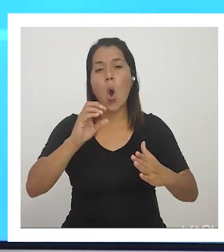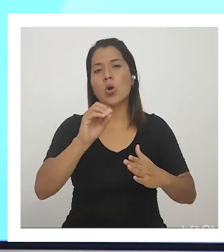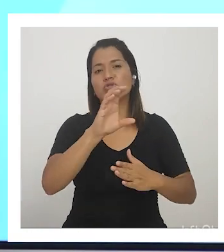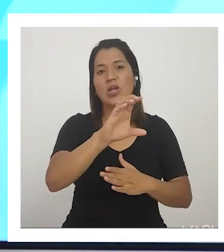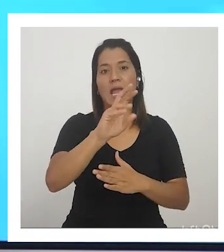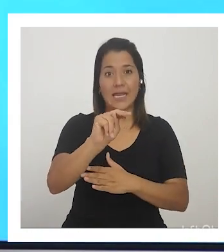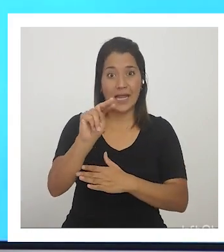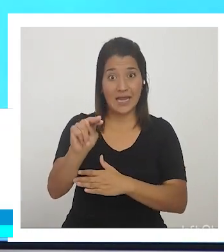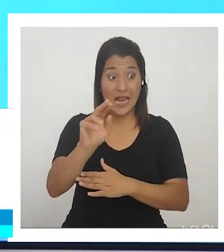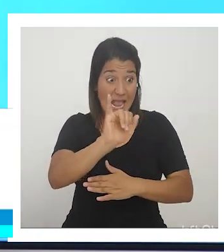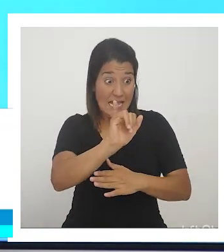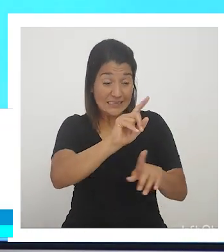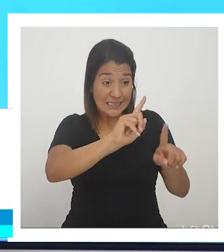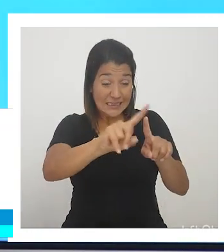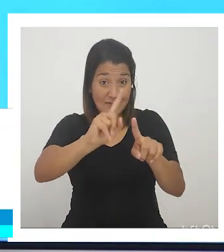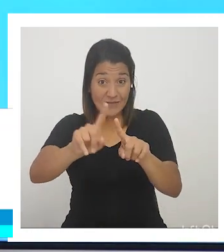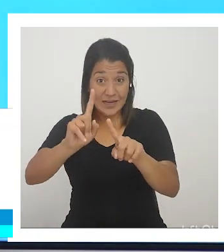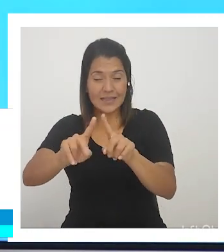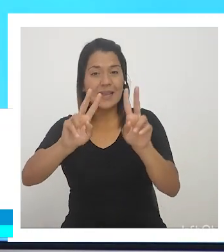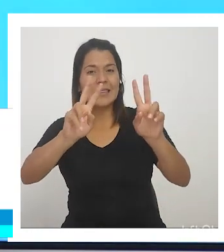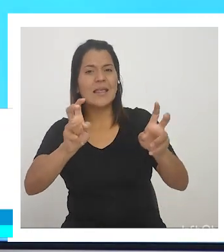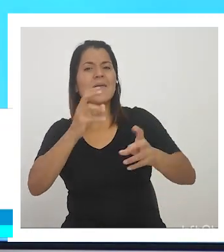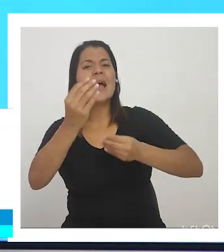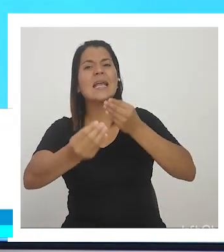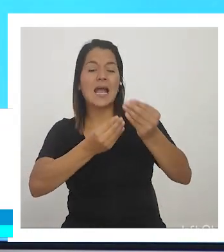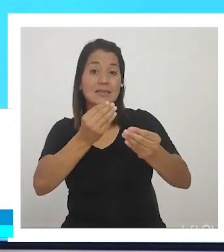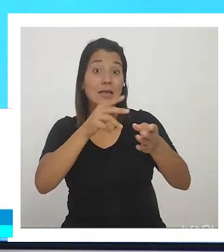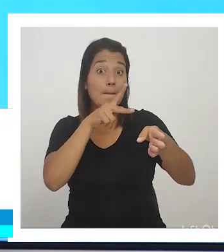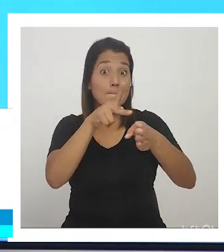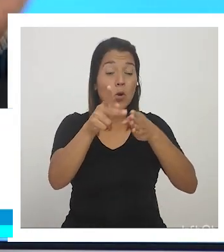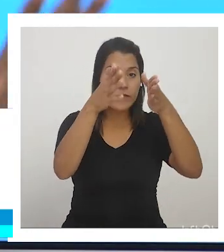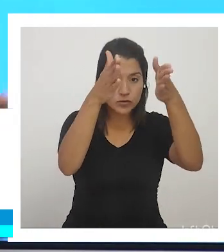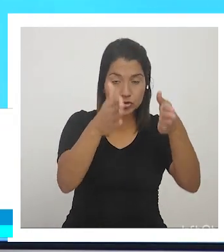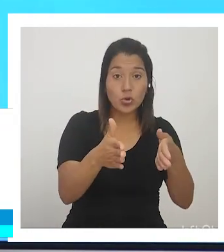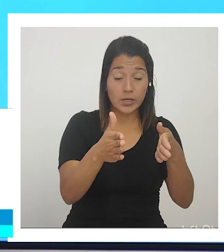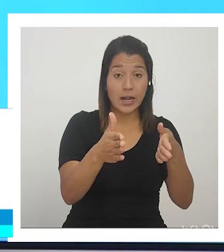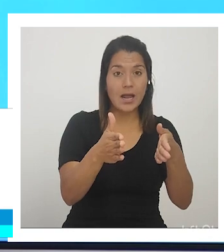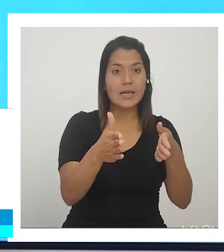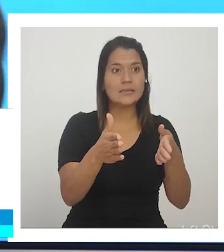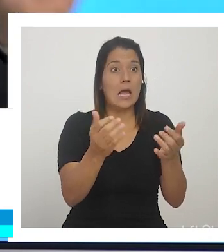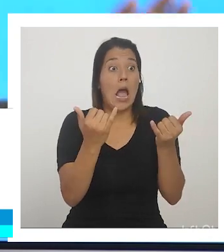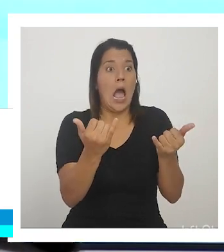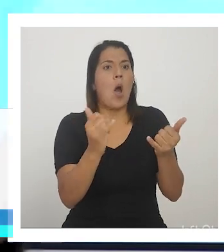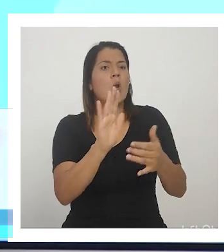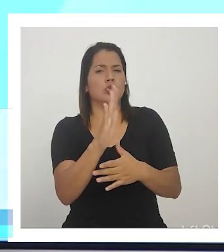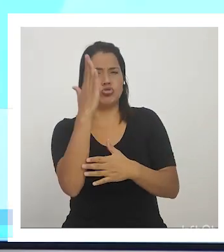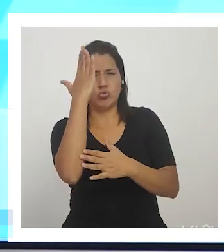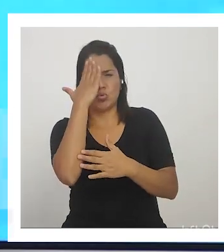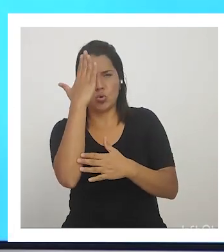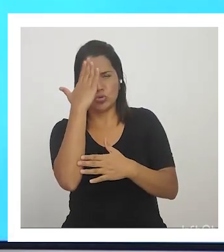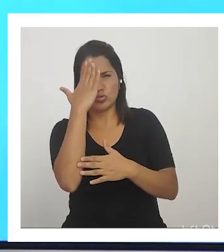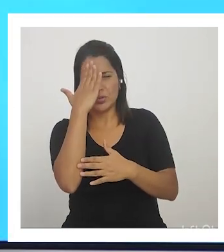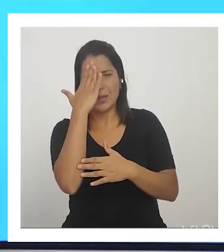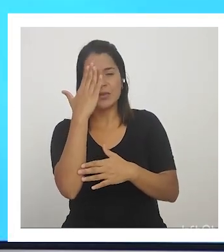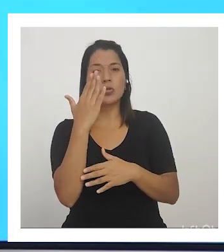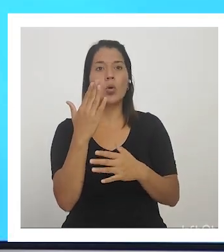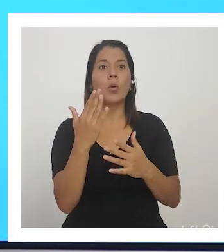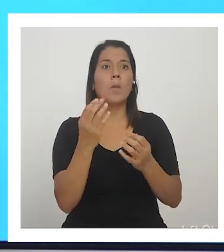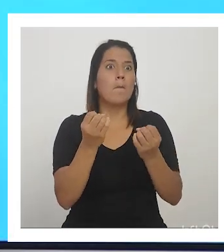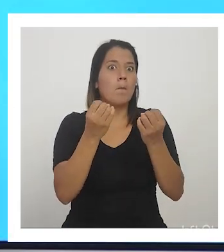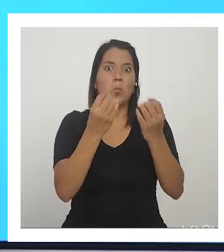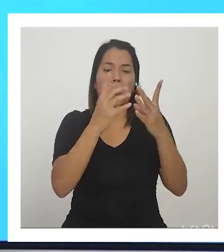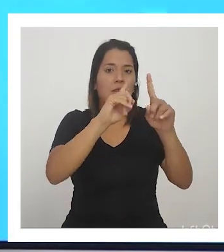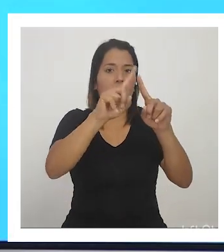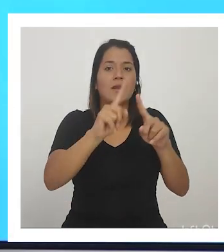serie de temas van haciendo que los profesionales, donde hoy el conocimiento es muy inter y transdisciplinario, por ejemplo, veamos ingeniería en